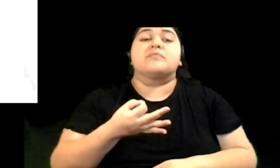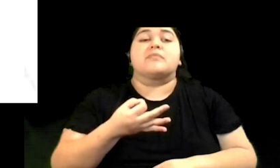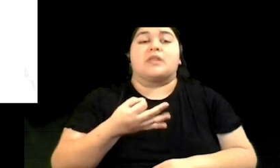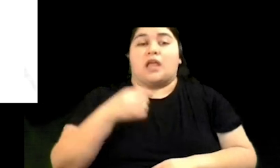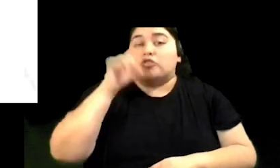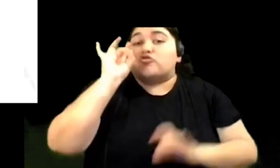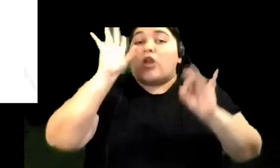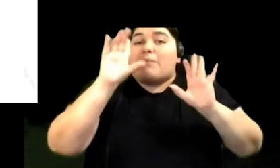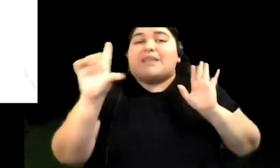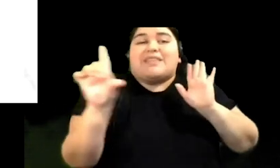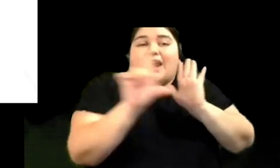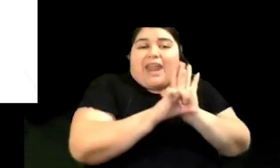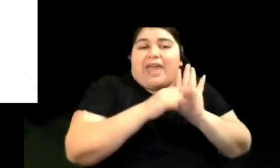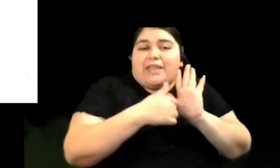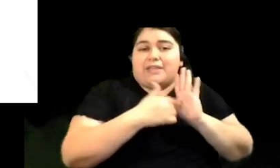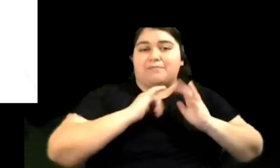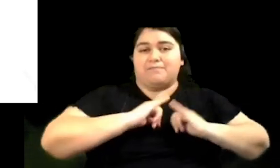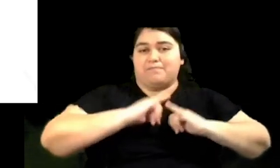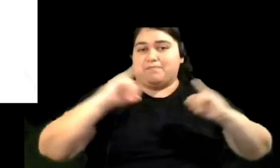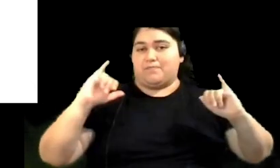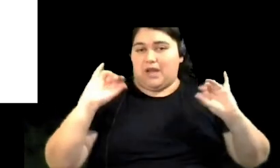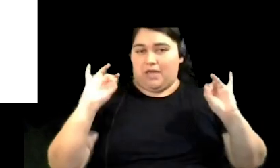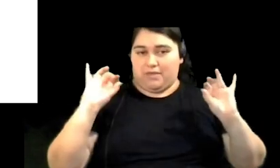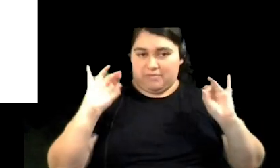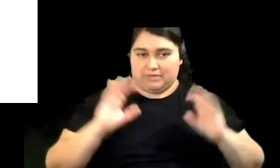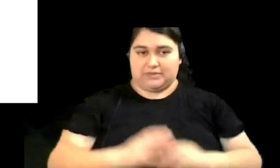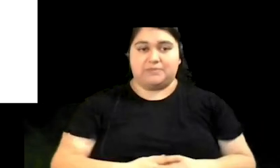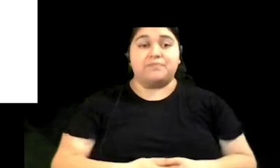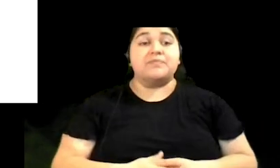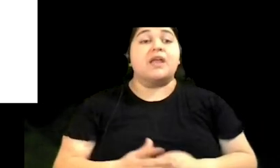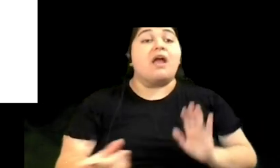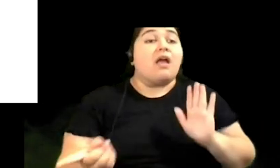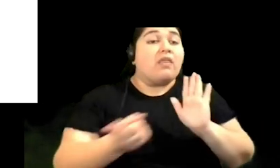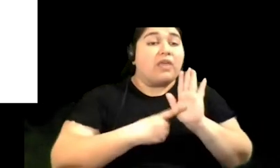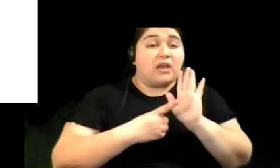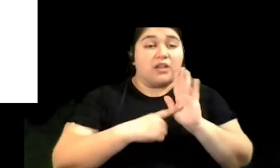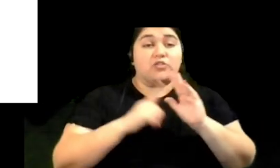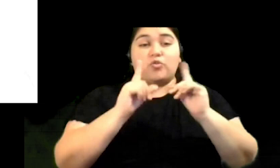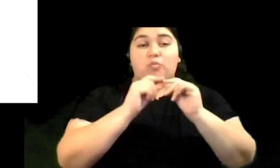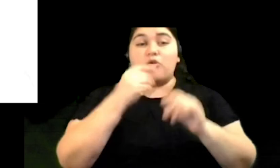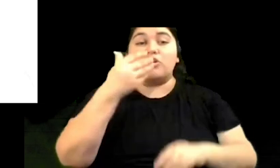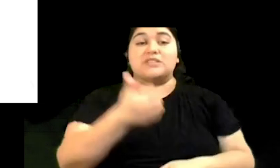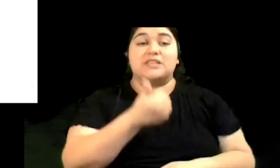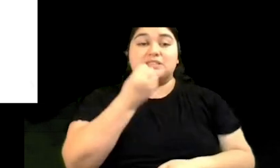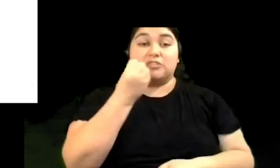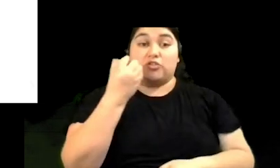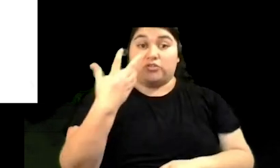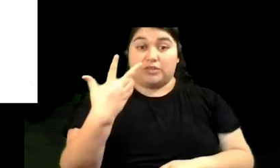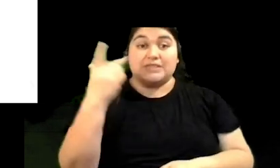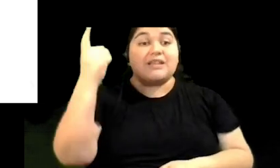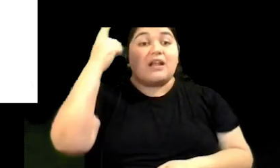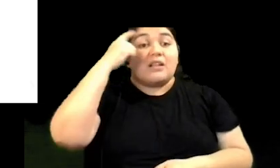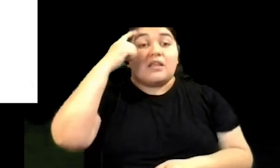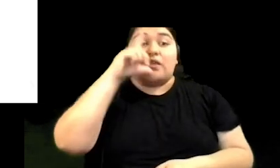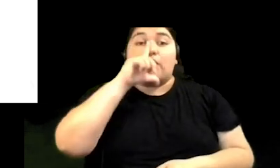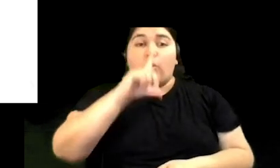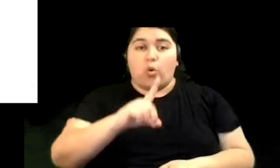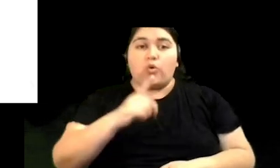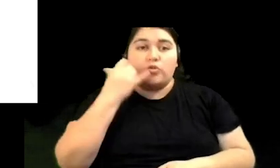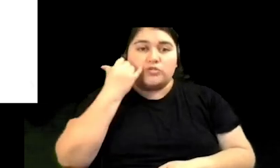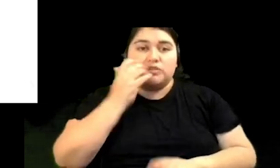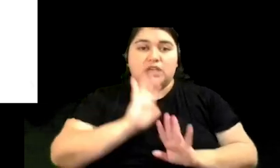promulgada. El decreto 603, publicado el 10 de julio,